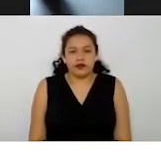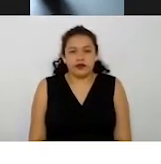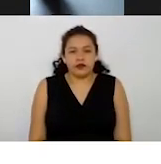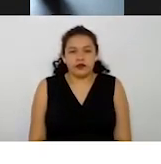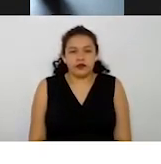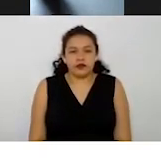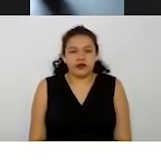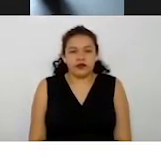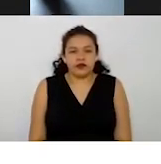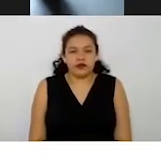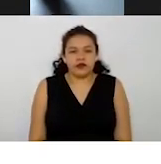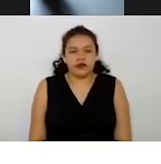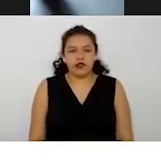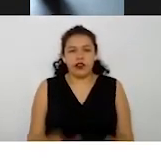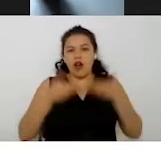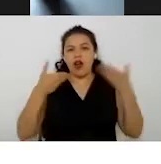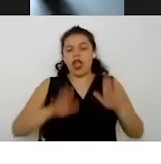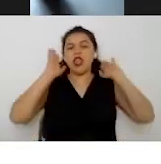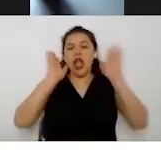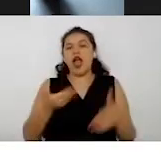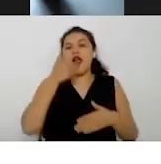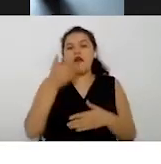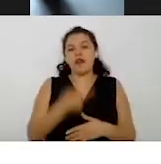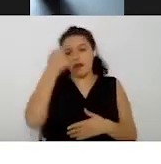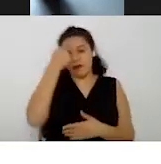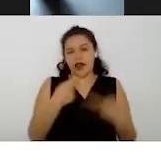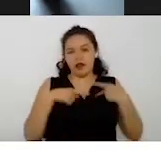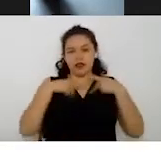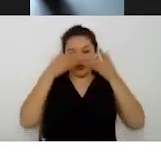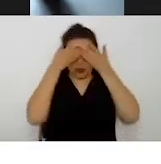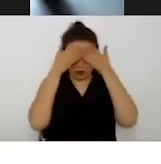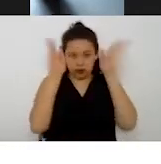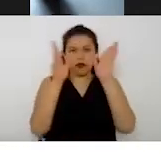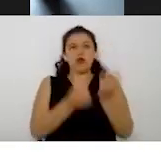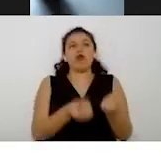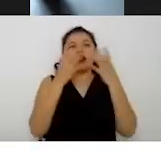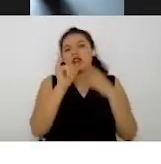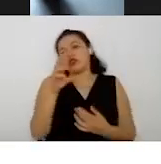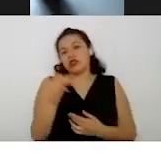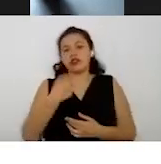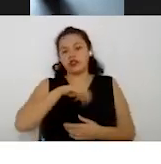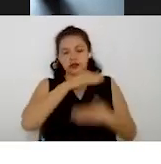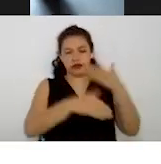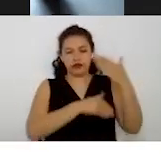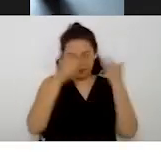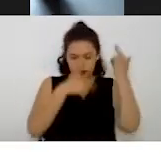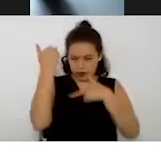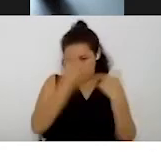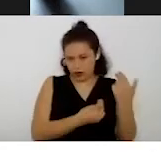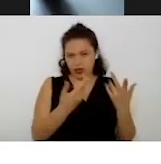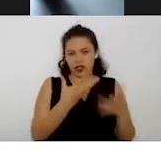una vez que determinamos el estado de conciencia de la víctima, procedíamos a checar lo que son signos